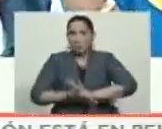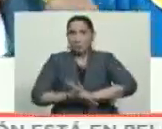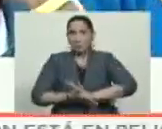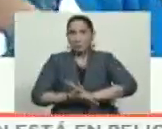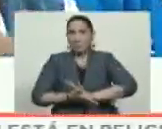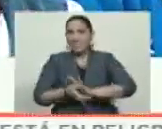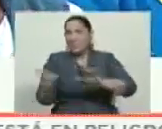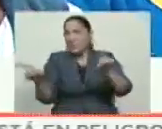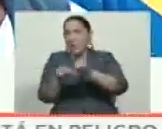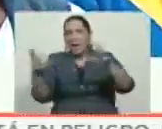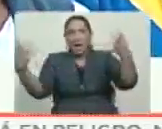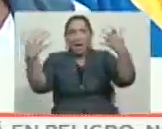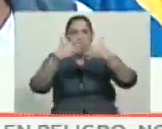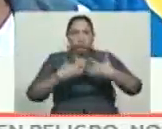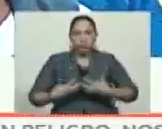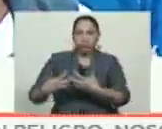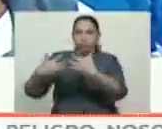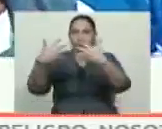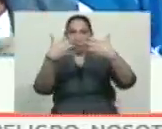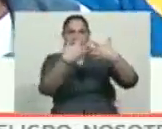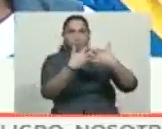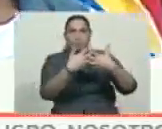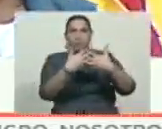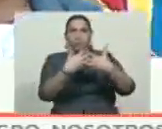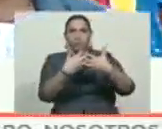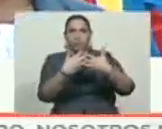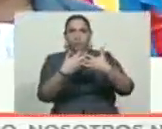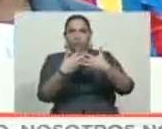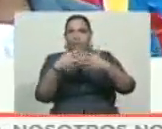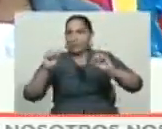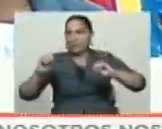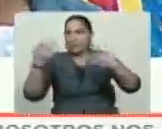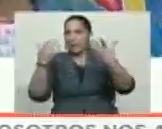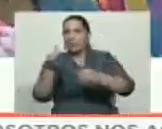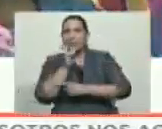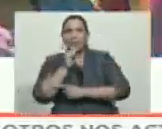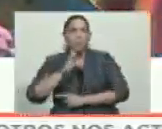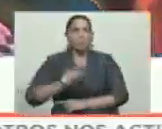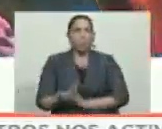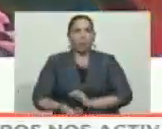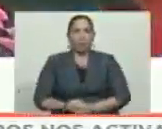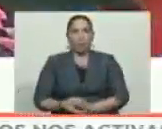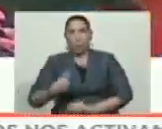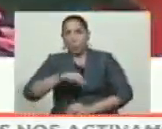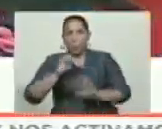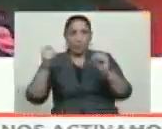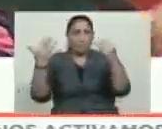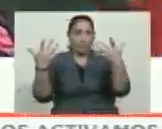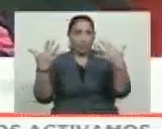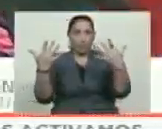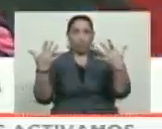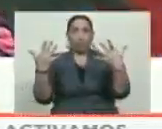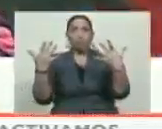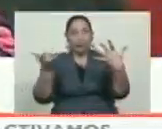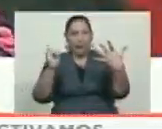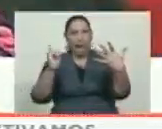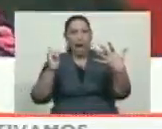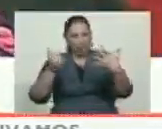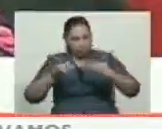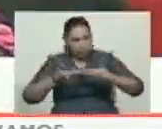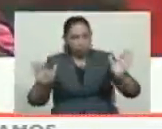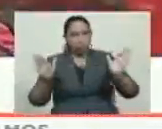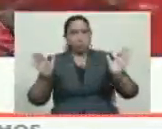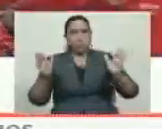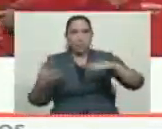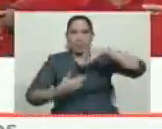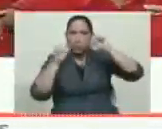la guerra del sálvese el quien pueda. En nuestras manos está la garantía de la